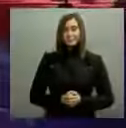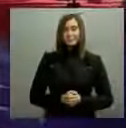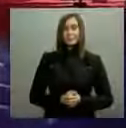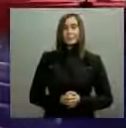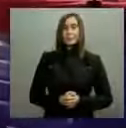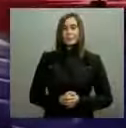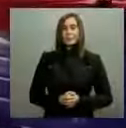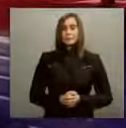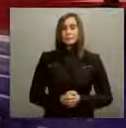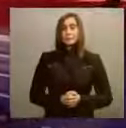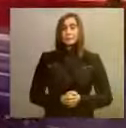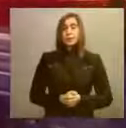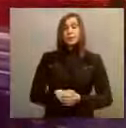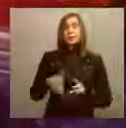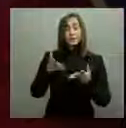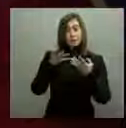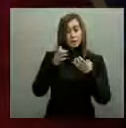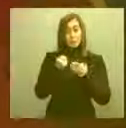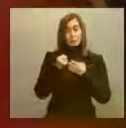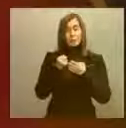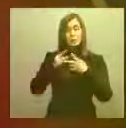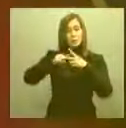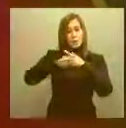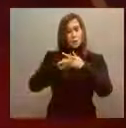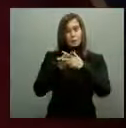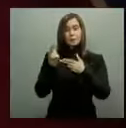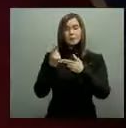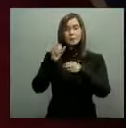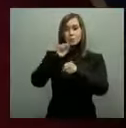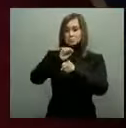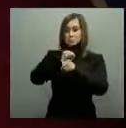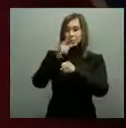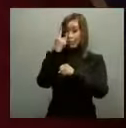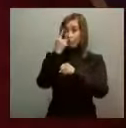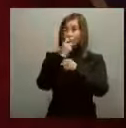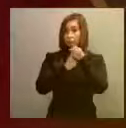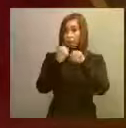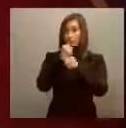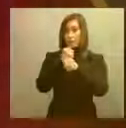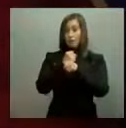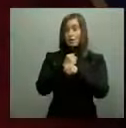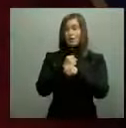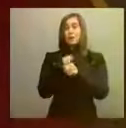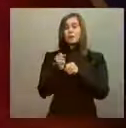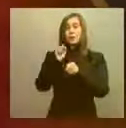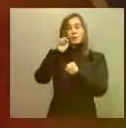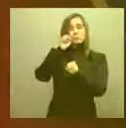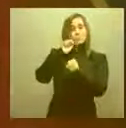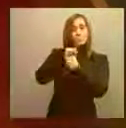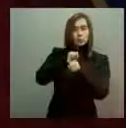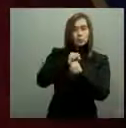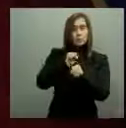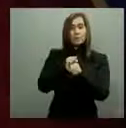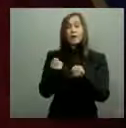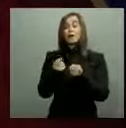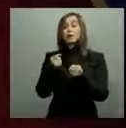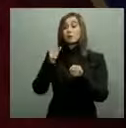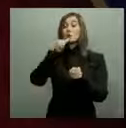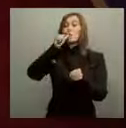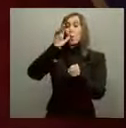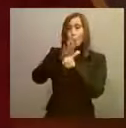Que esperamos empezar la construcción en este año. Y es una obra que es un